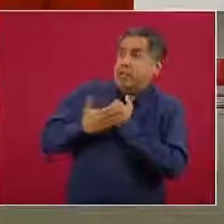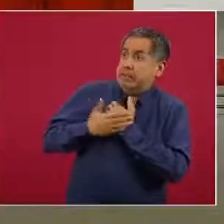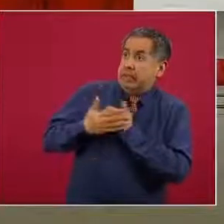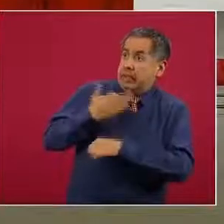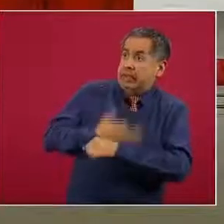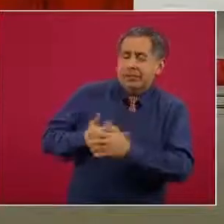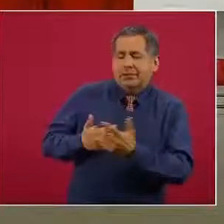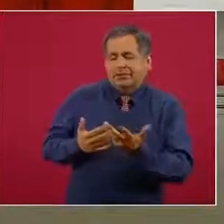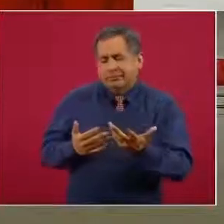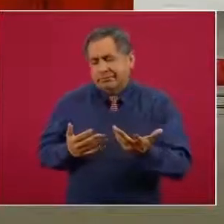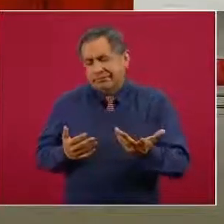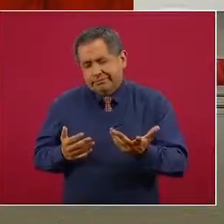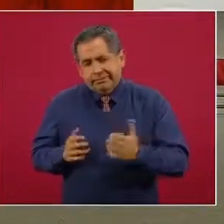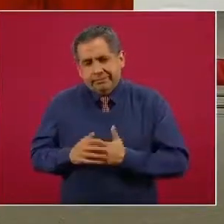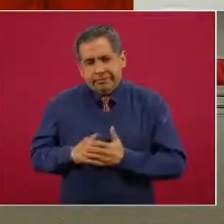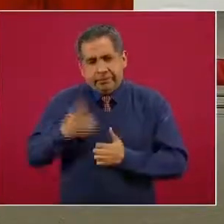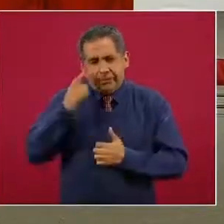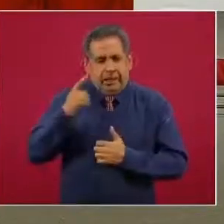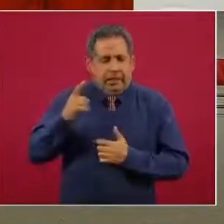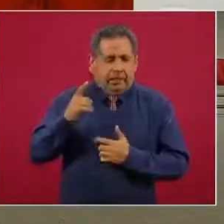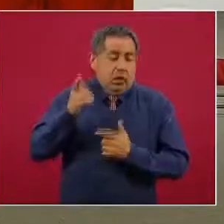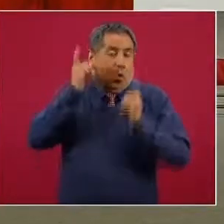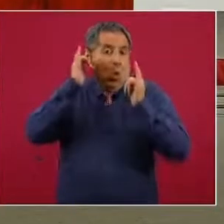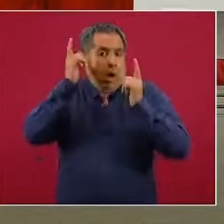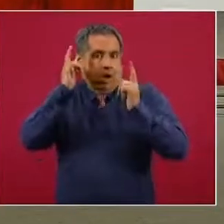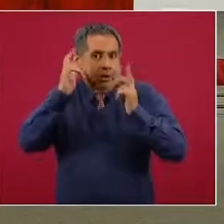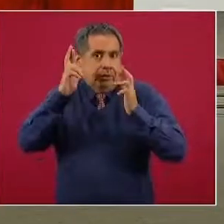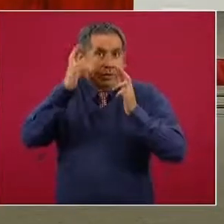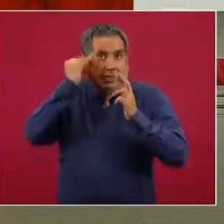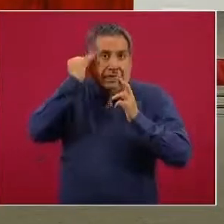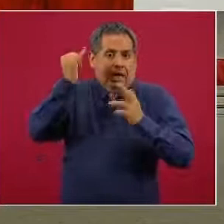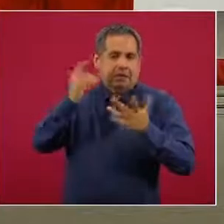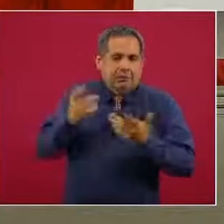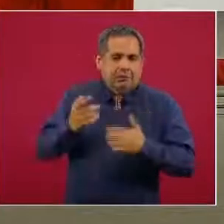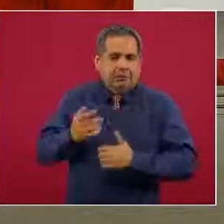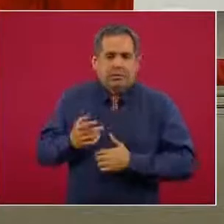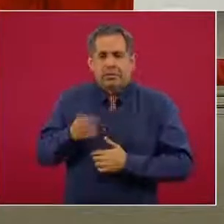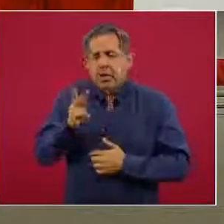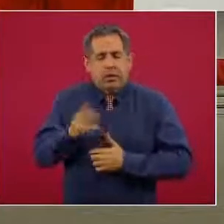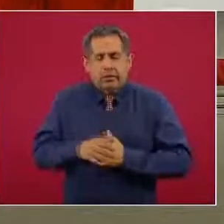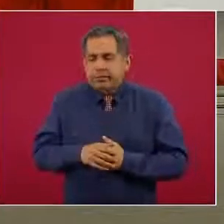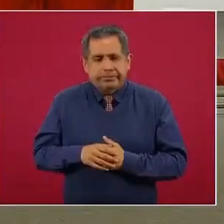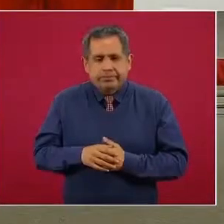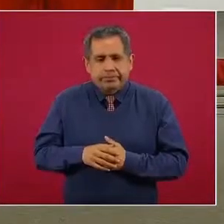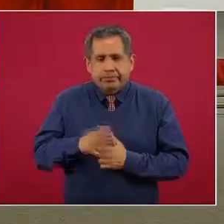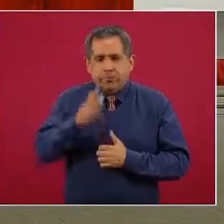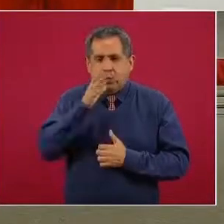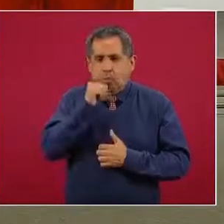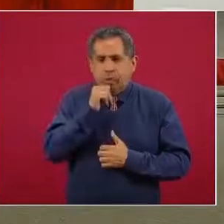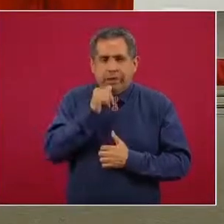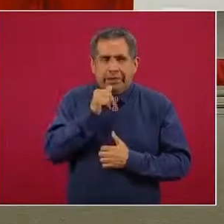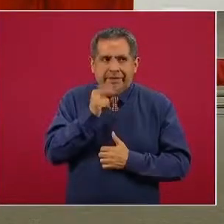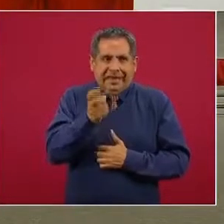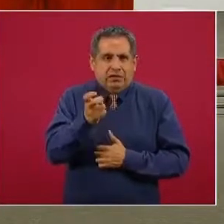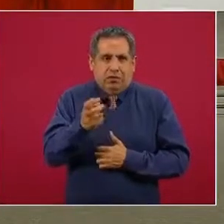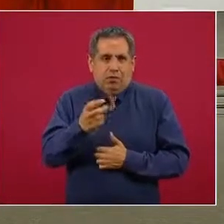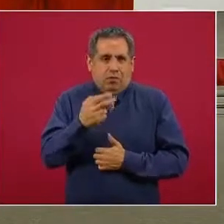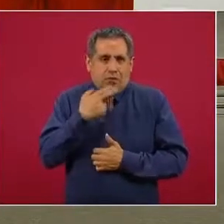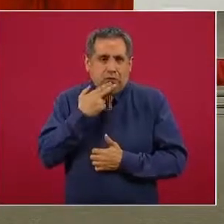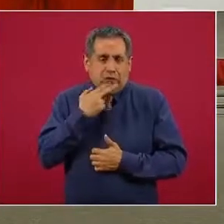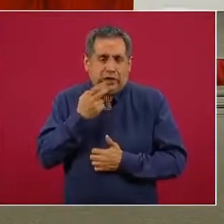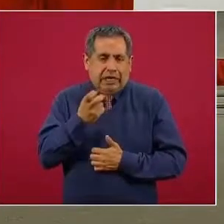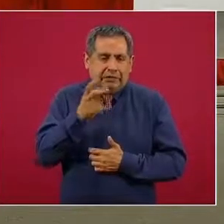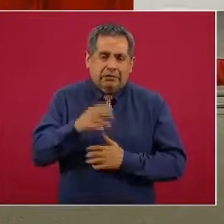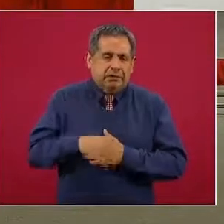tarde, al grado extremo, ¿no? O la siguiente hora. Pero hay fenómenos que no necesariamente funcionan así.